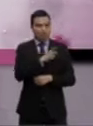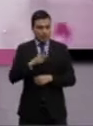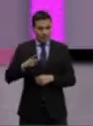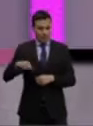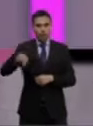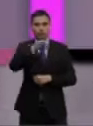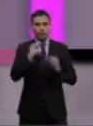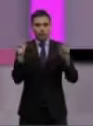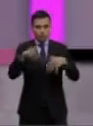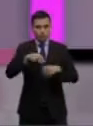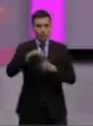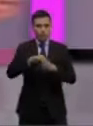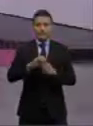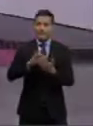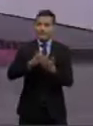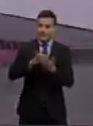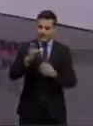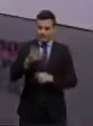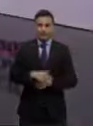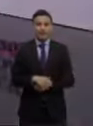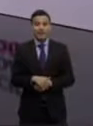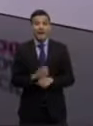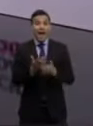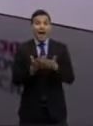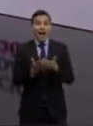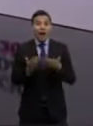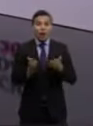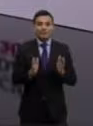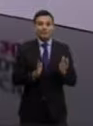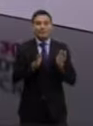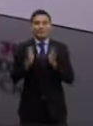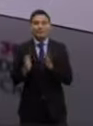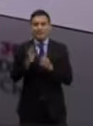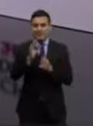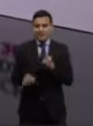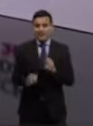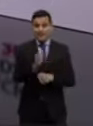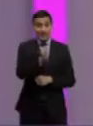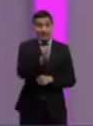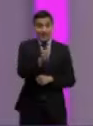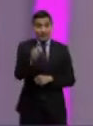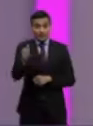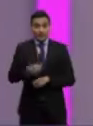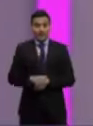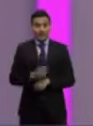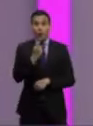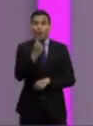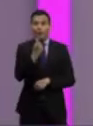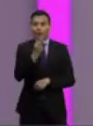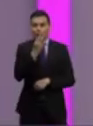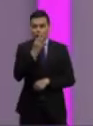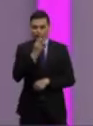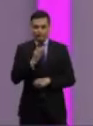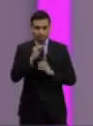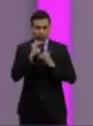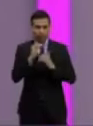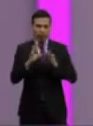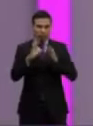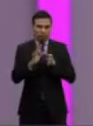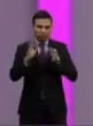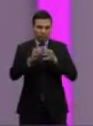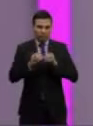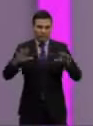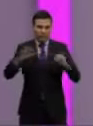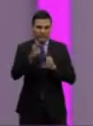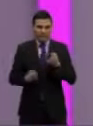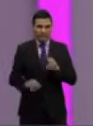calles. Tiempo, gracias. Vamos ahora al bloque final. Aquí tendrán cada uno de ustedes y cada uno un minuto para dar su último mensaje y